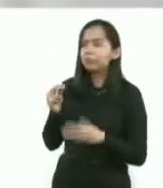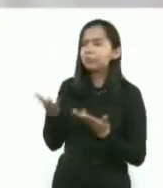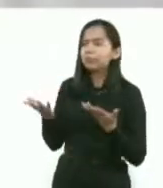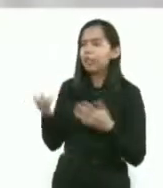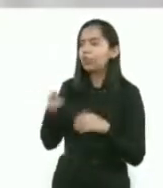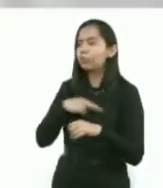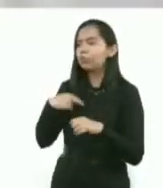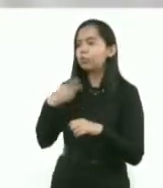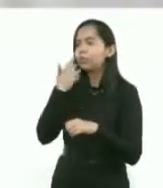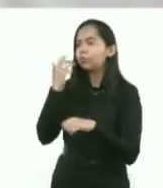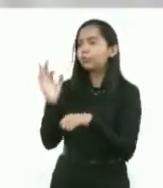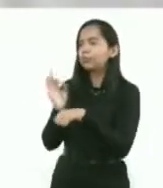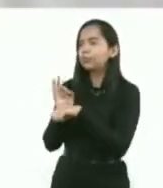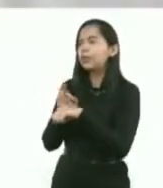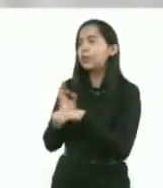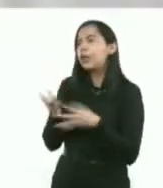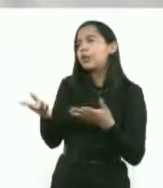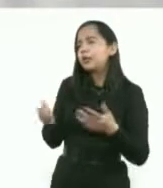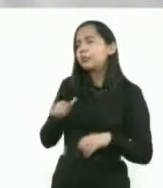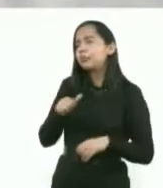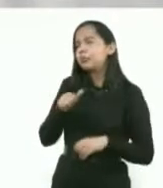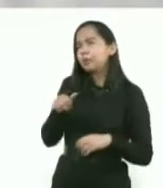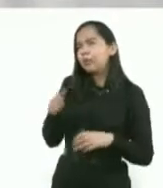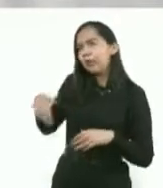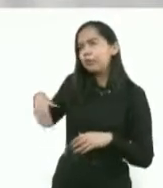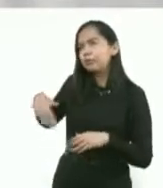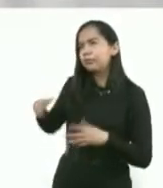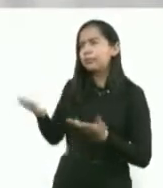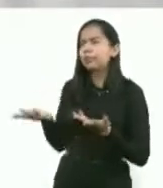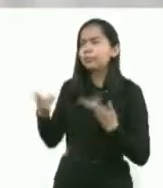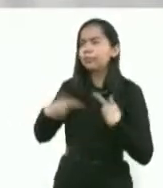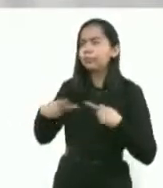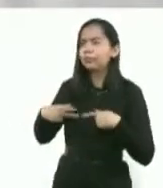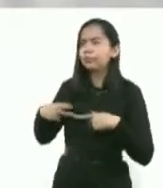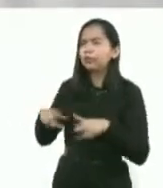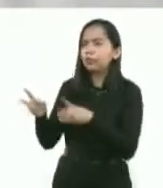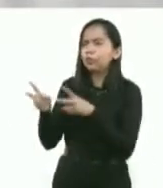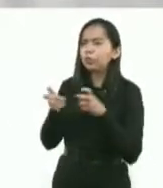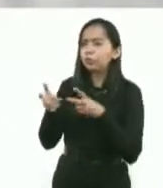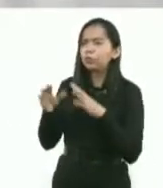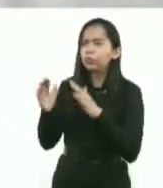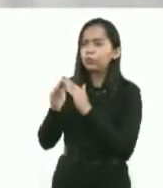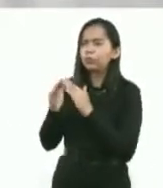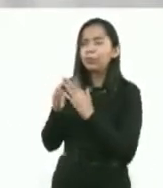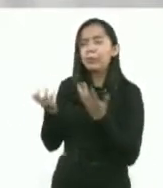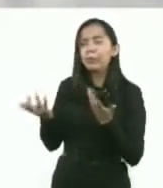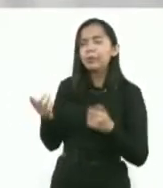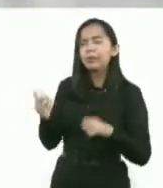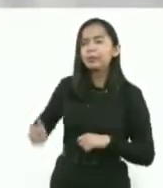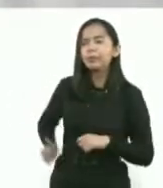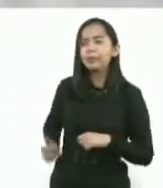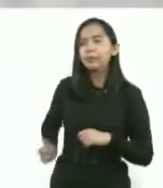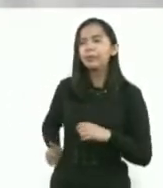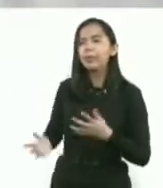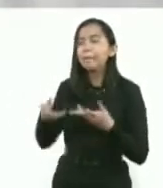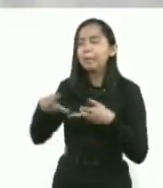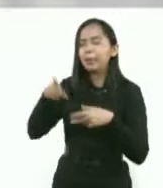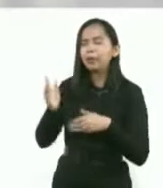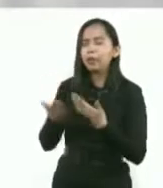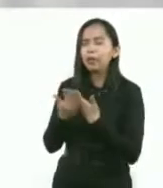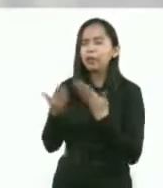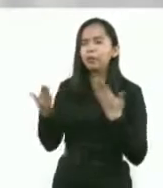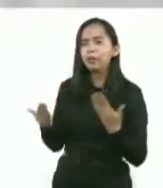que además antes había un cártel inmobiliario que se dedicaba a estas acciones desde el propio gobierno de la ciudad. Ahora lo que